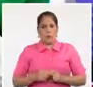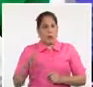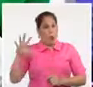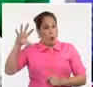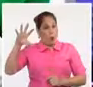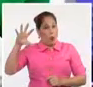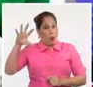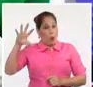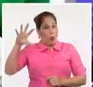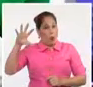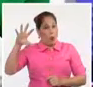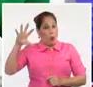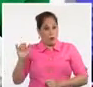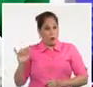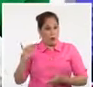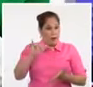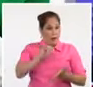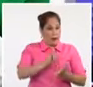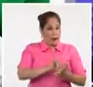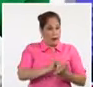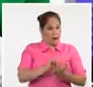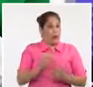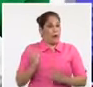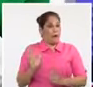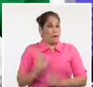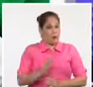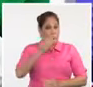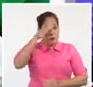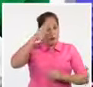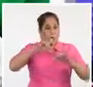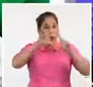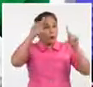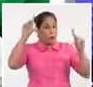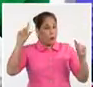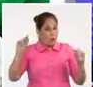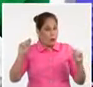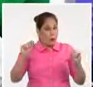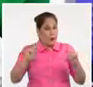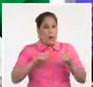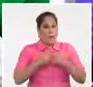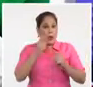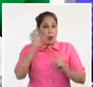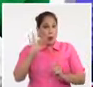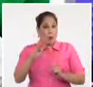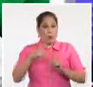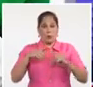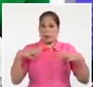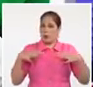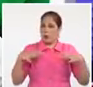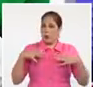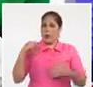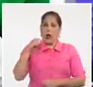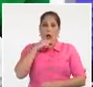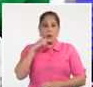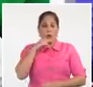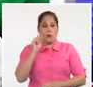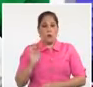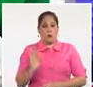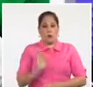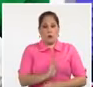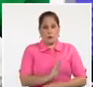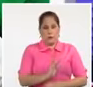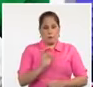todos cubanos nuevamente, excepto 8 turistas rusos procedentes de